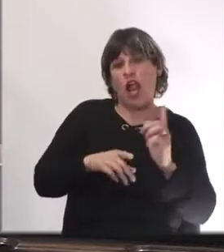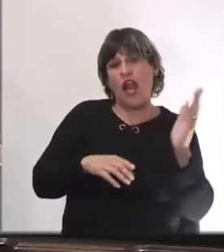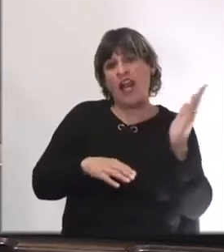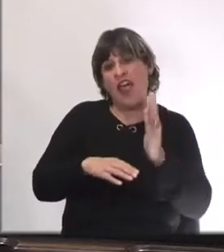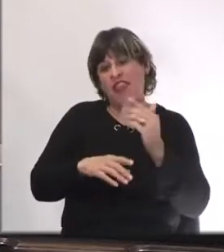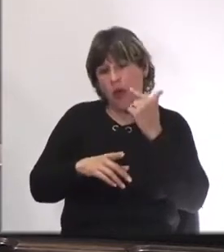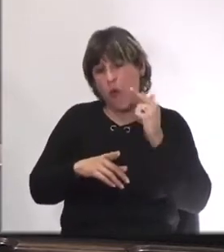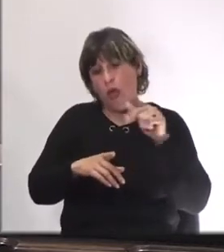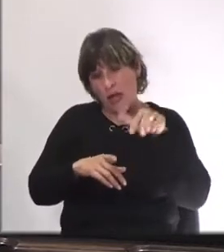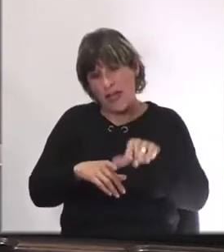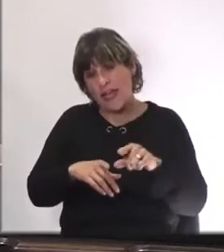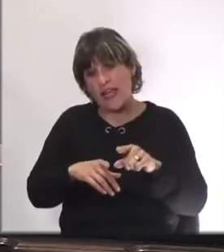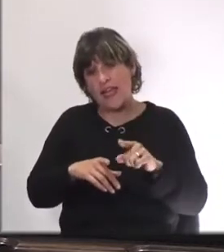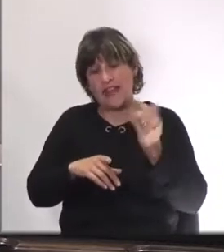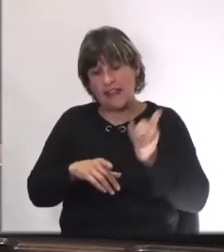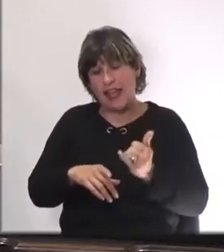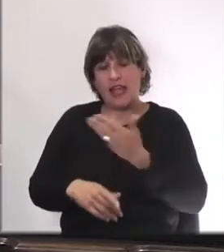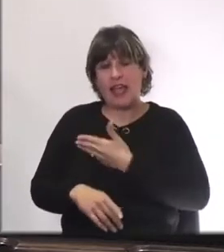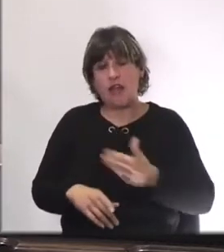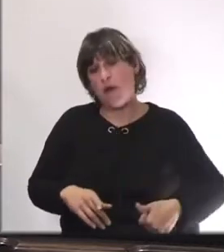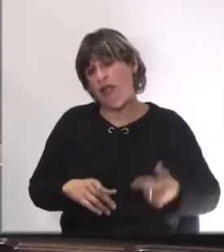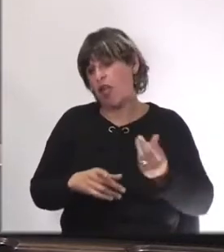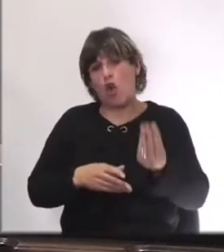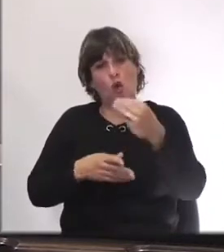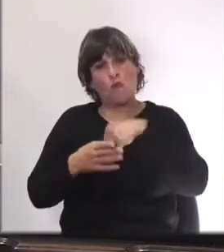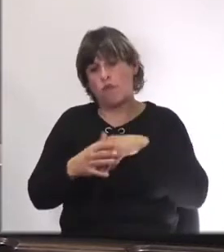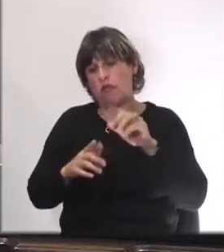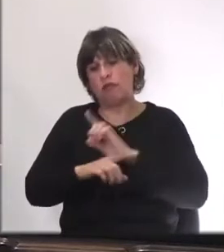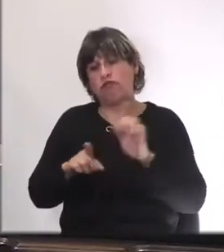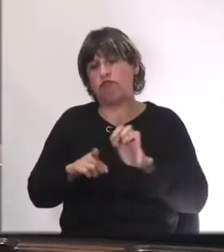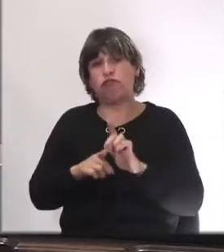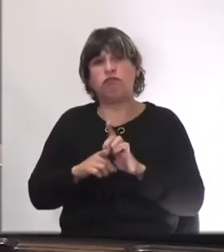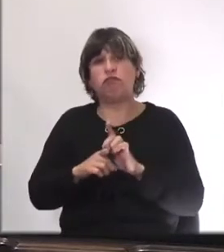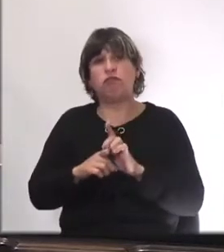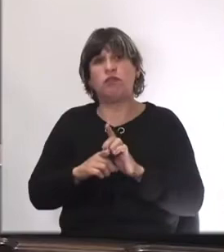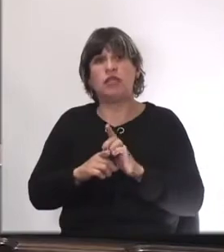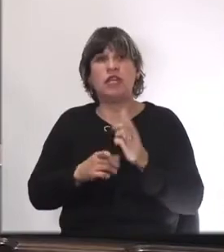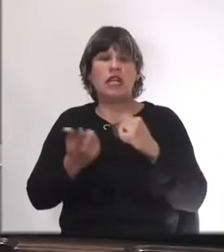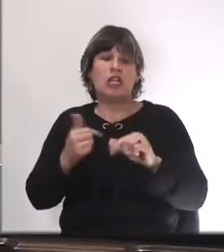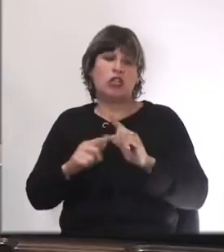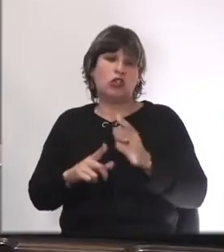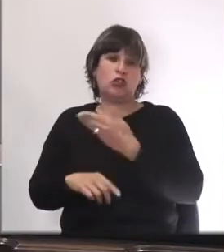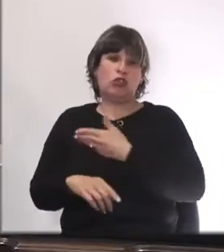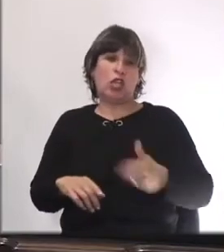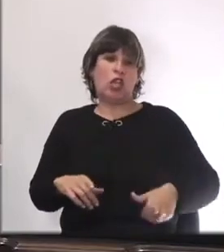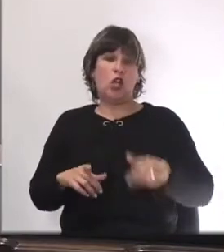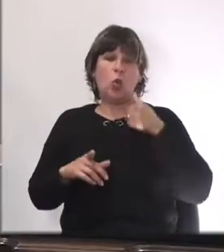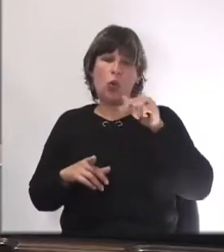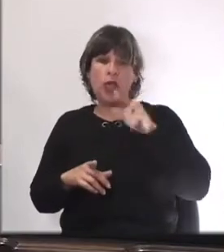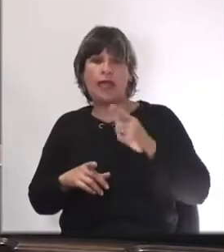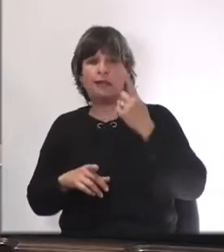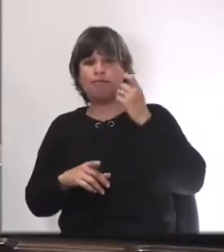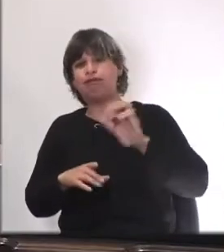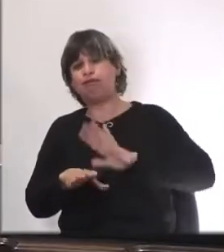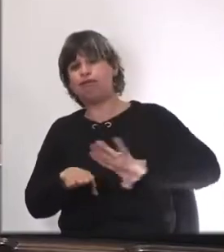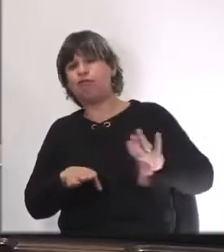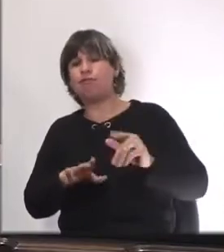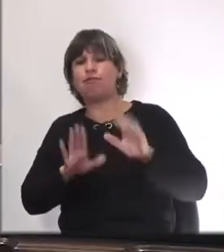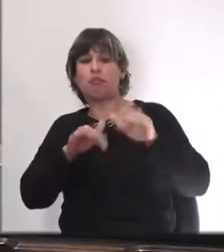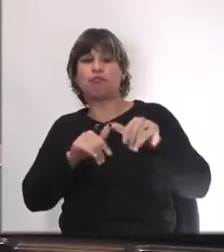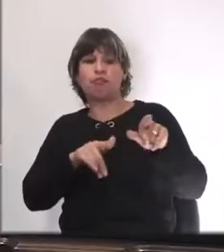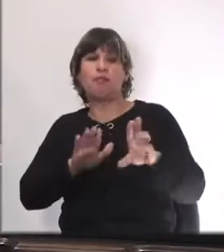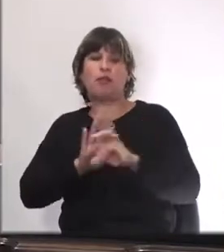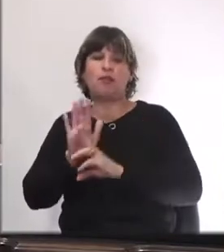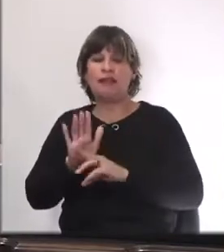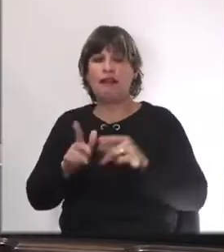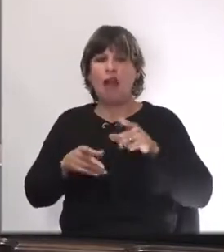a los efectos de definir el déficit, y entonces el gobierno elude así su propia regla. O sea, crea un mecanismo